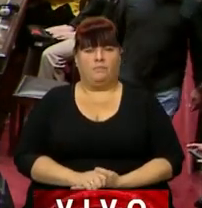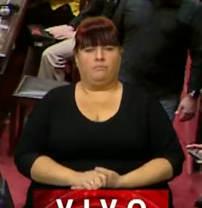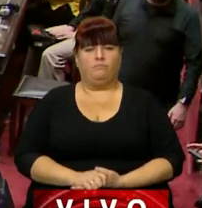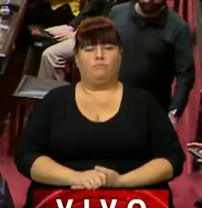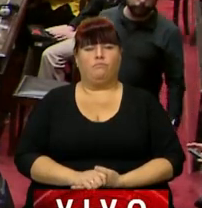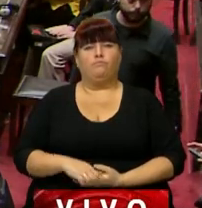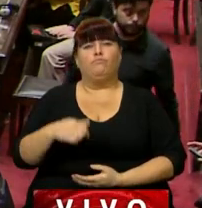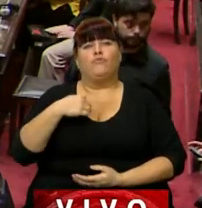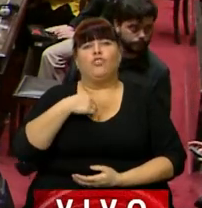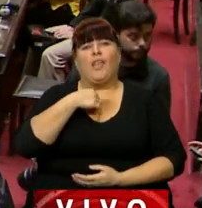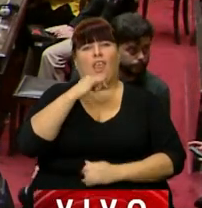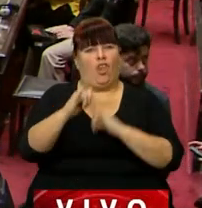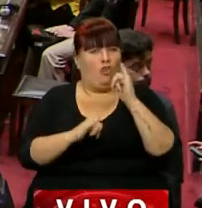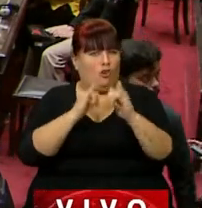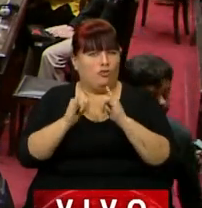yo le quería comentar